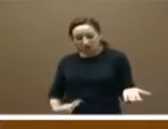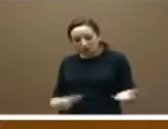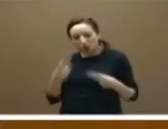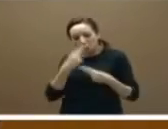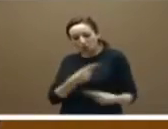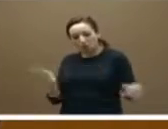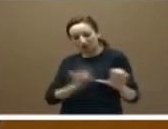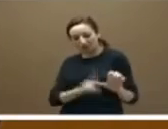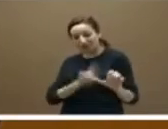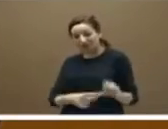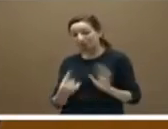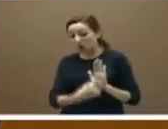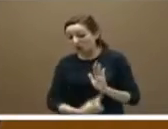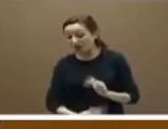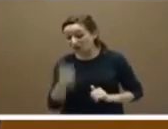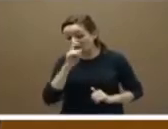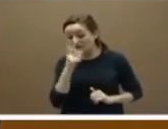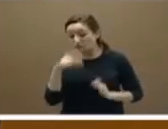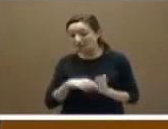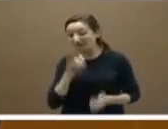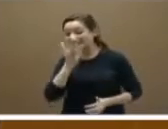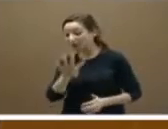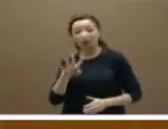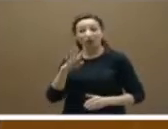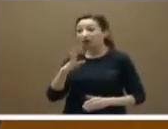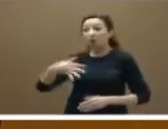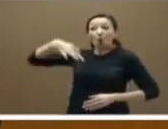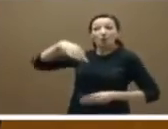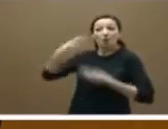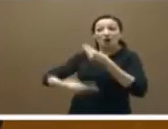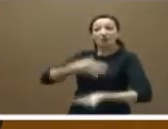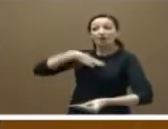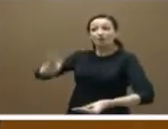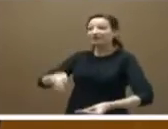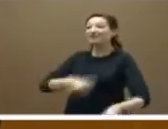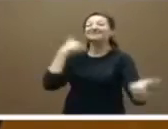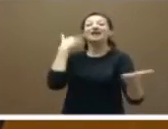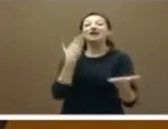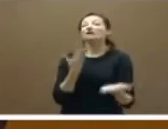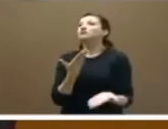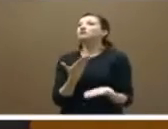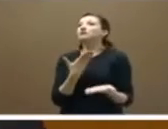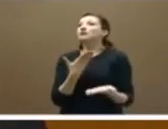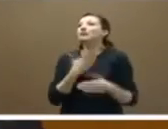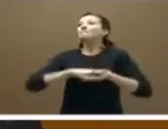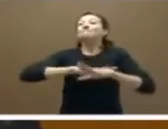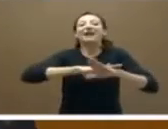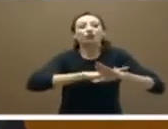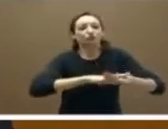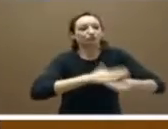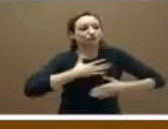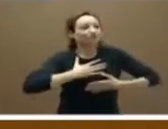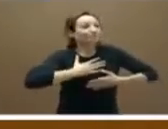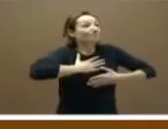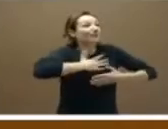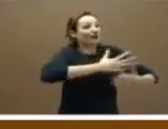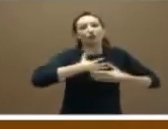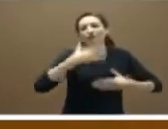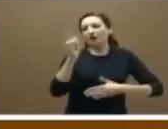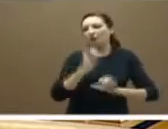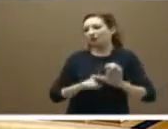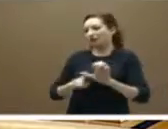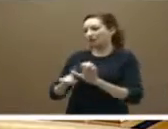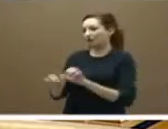datos del 2014, lo único que pueden hacer ustedes es pedirle perdón a los extremeños. Lo único.